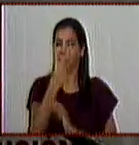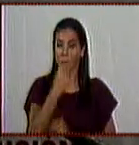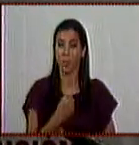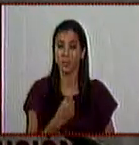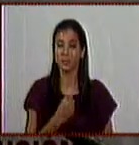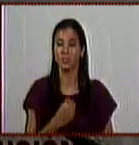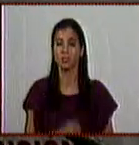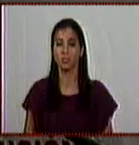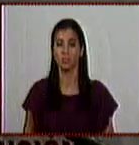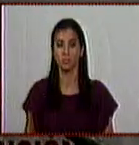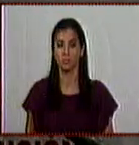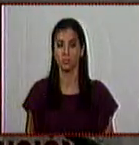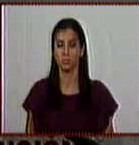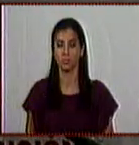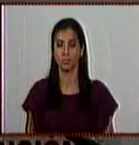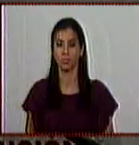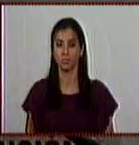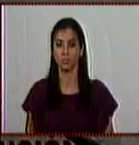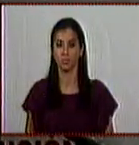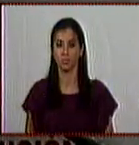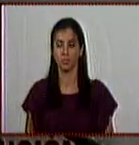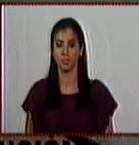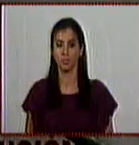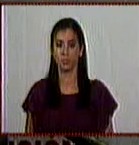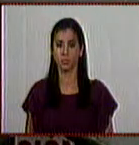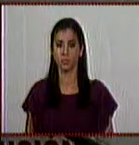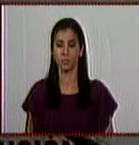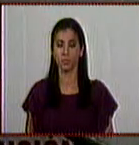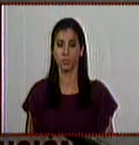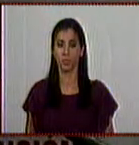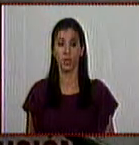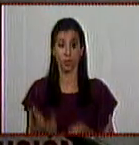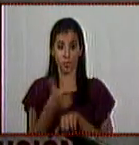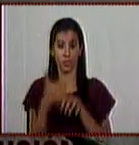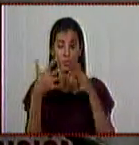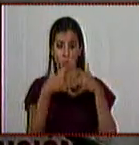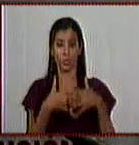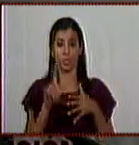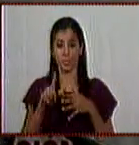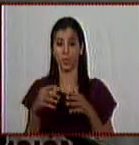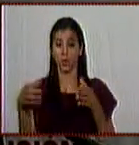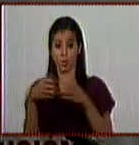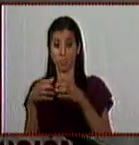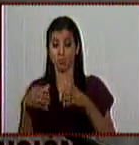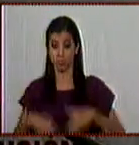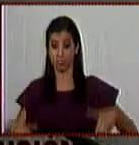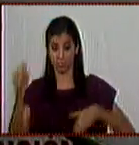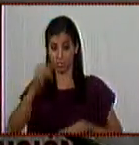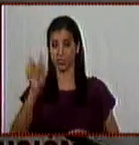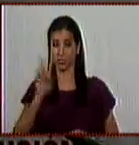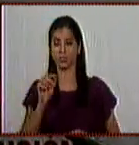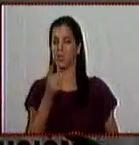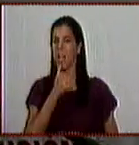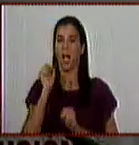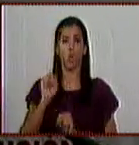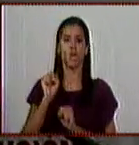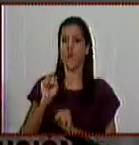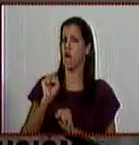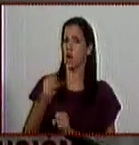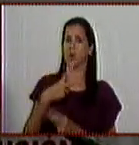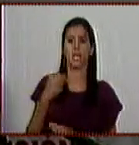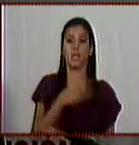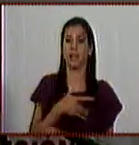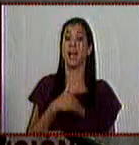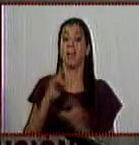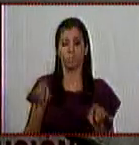vivir bien el imperialismo y la oligarquía puso límite de resistencia y fuimos a la